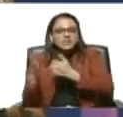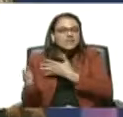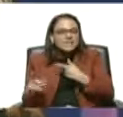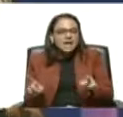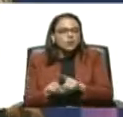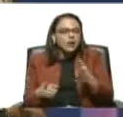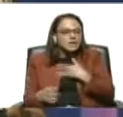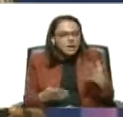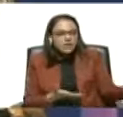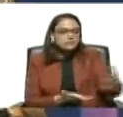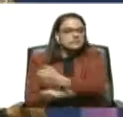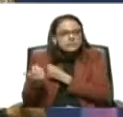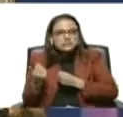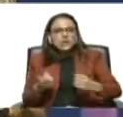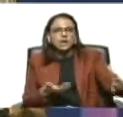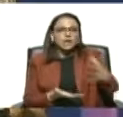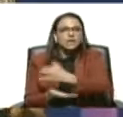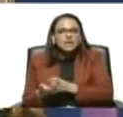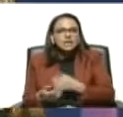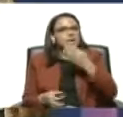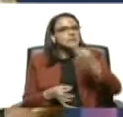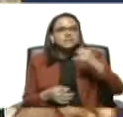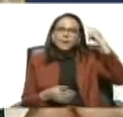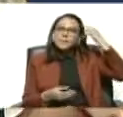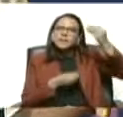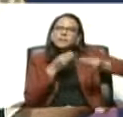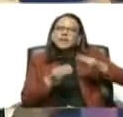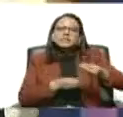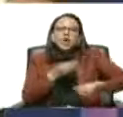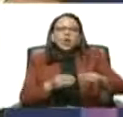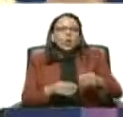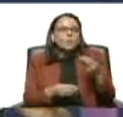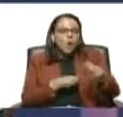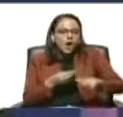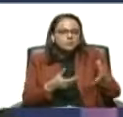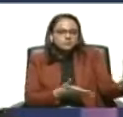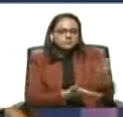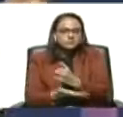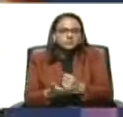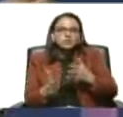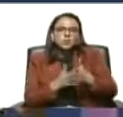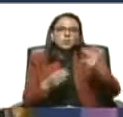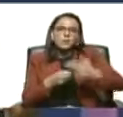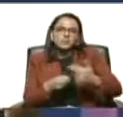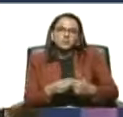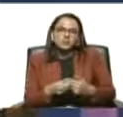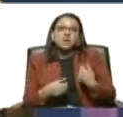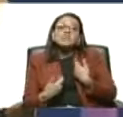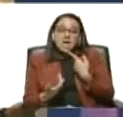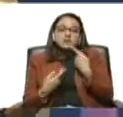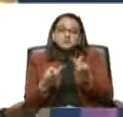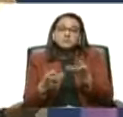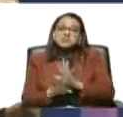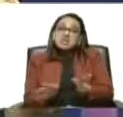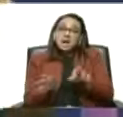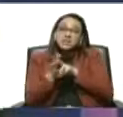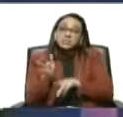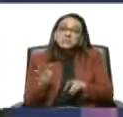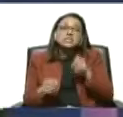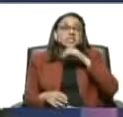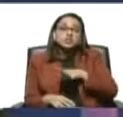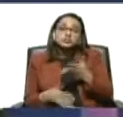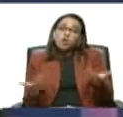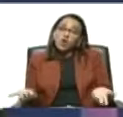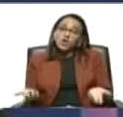Siempre ha estado en la estrategia. Ya lo dijimos, desde Monroe. Monroe versus Bolívar. Y